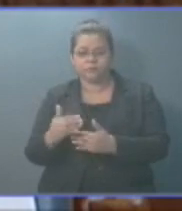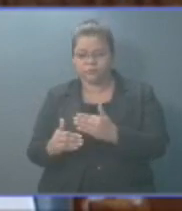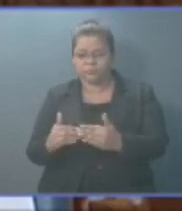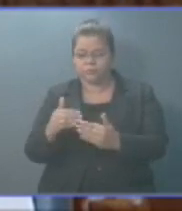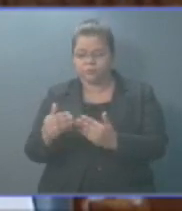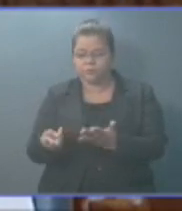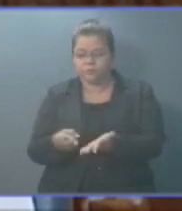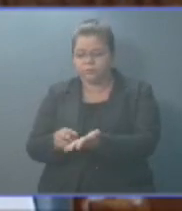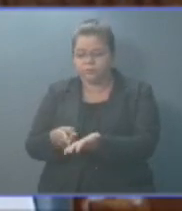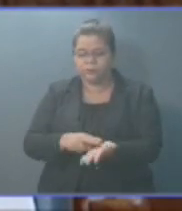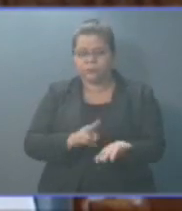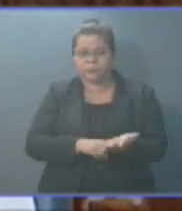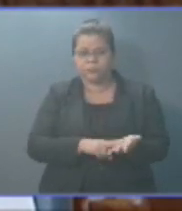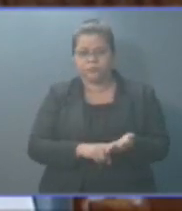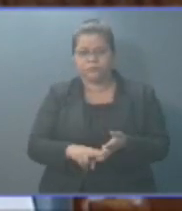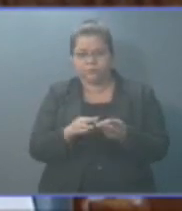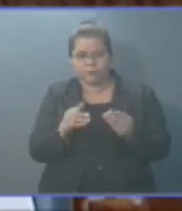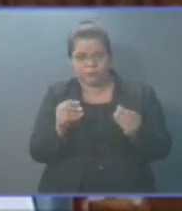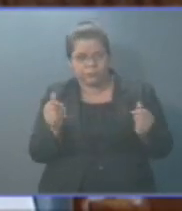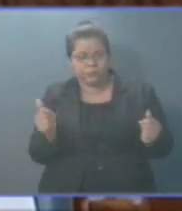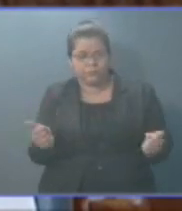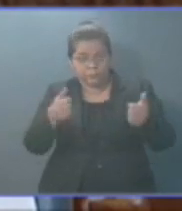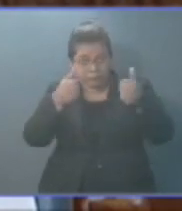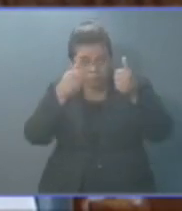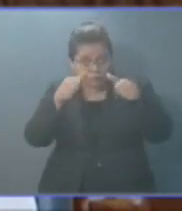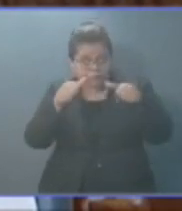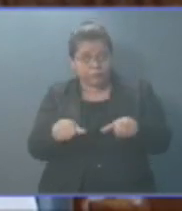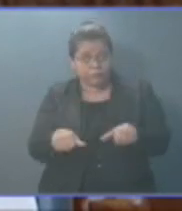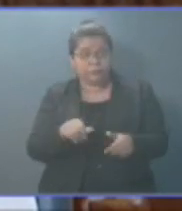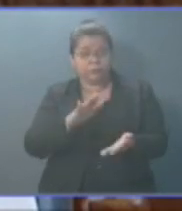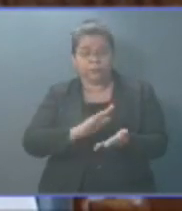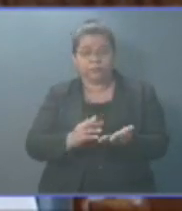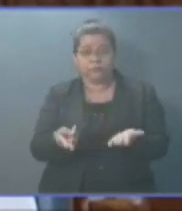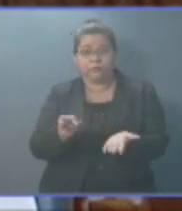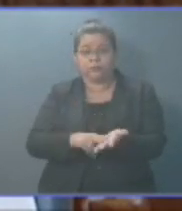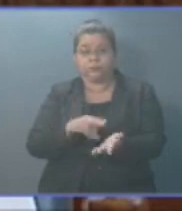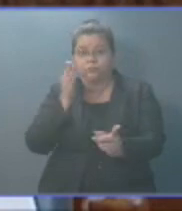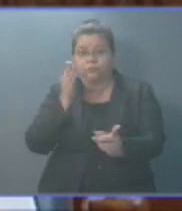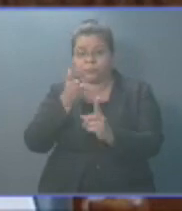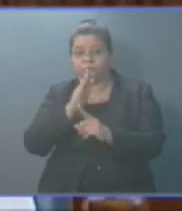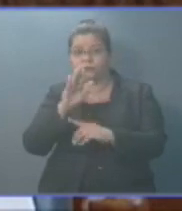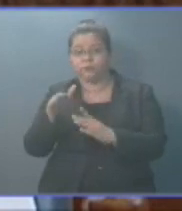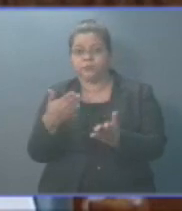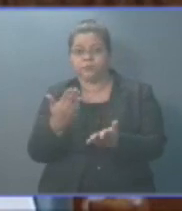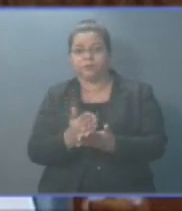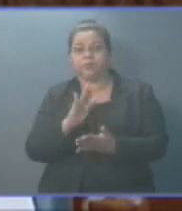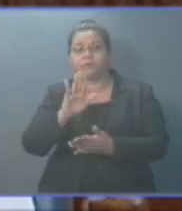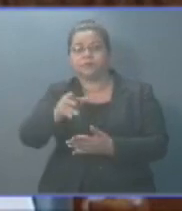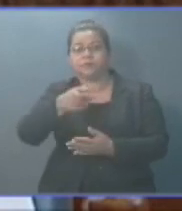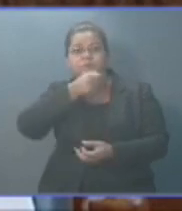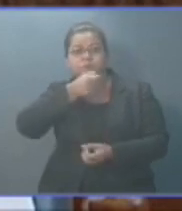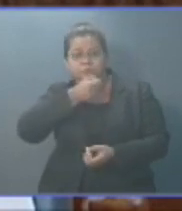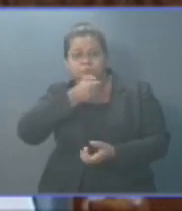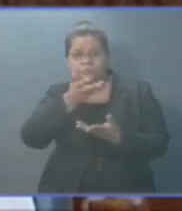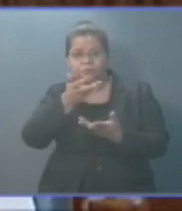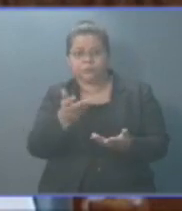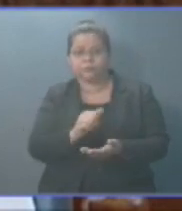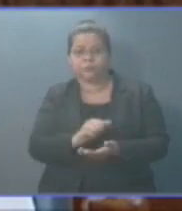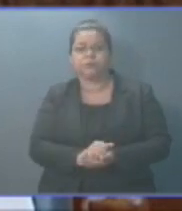las resoluciones o acuerdos de contratación directa mediante su publicación en